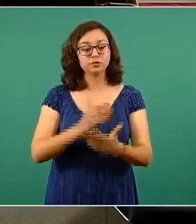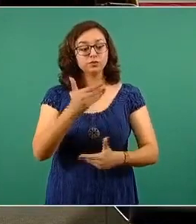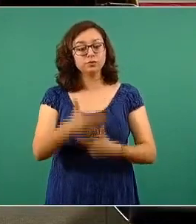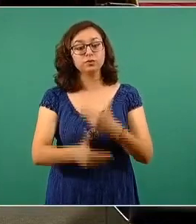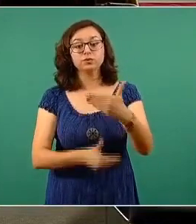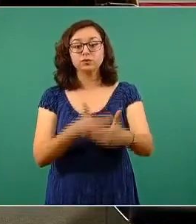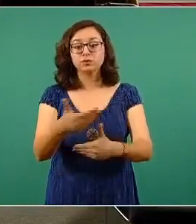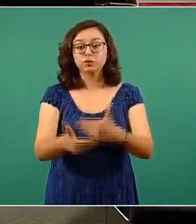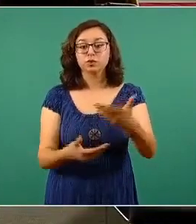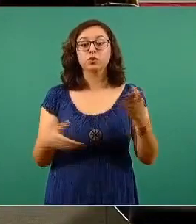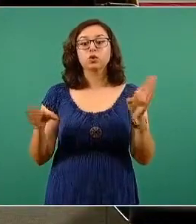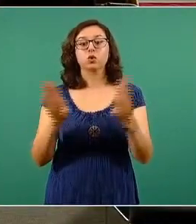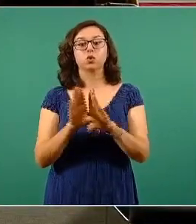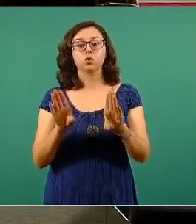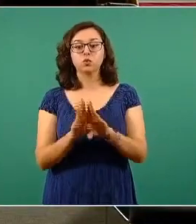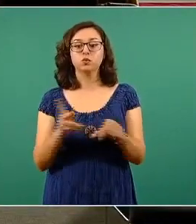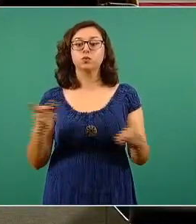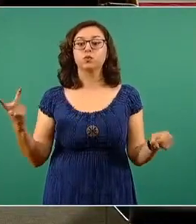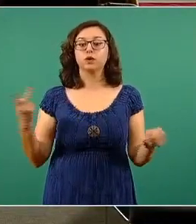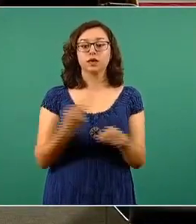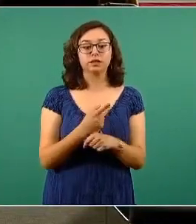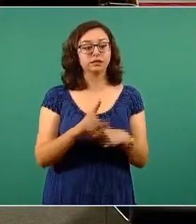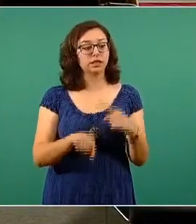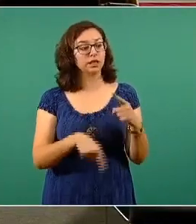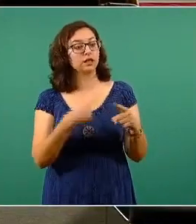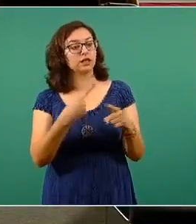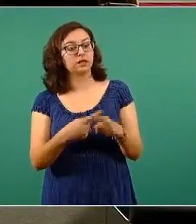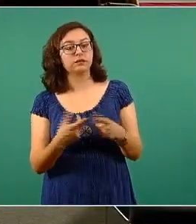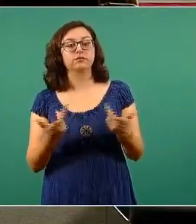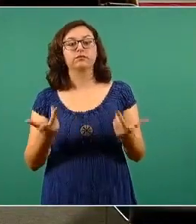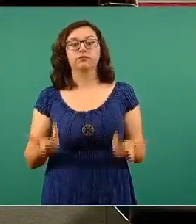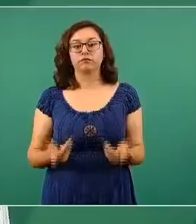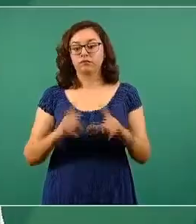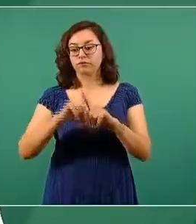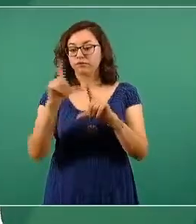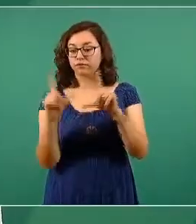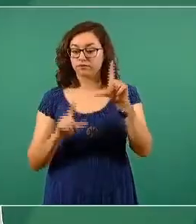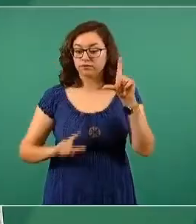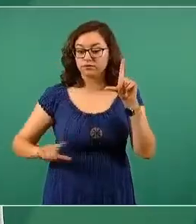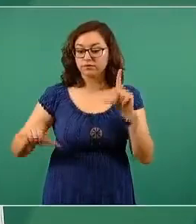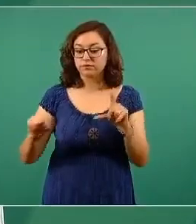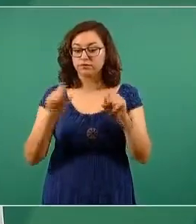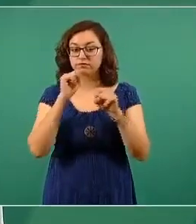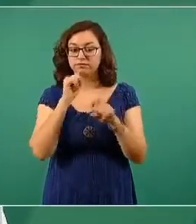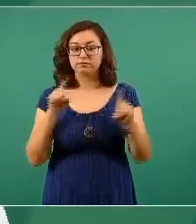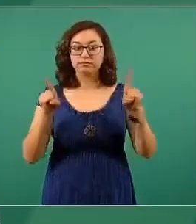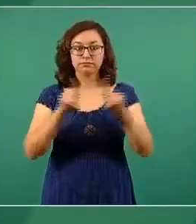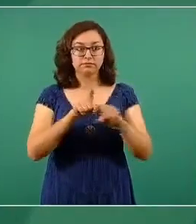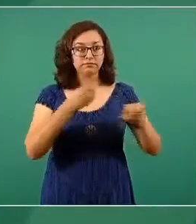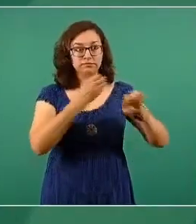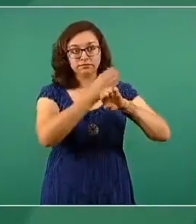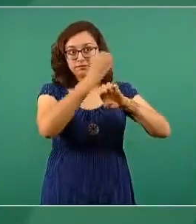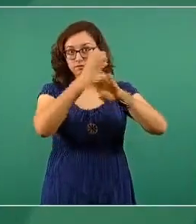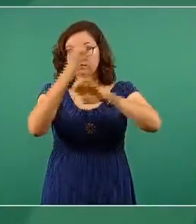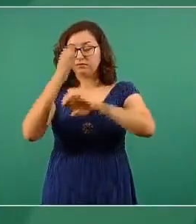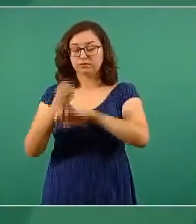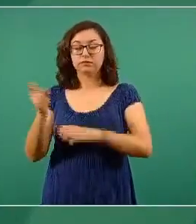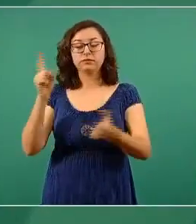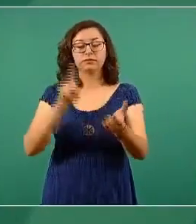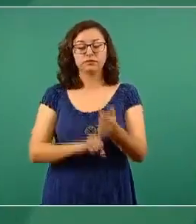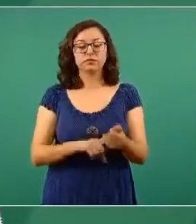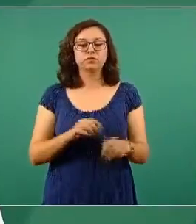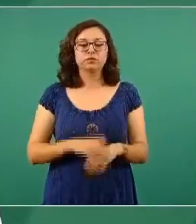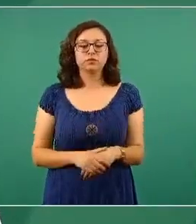nos permite saber qué está ocurriendo, no solamente en un nivel nacional, sino también en un nivel subnacional. Si ustedes, por ejemplo, ven